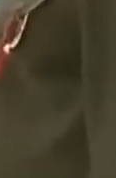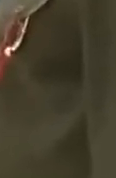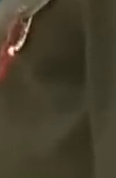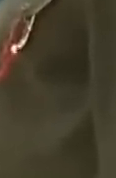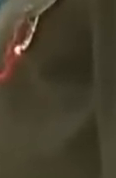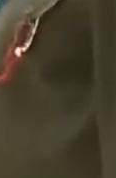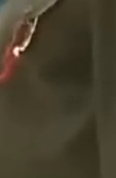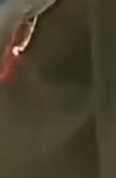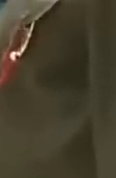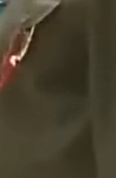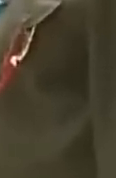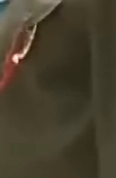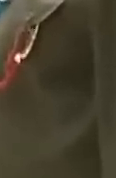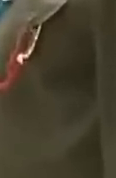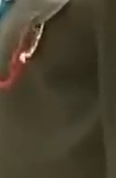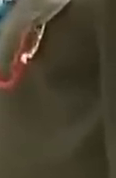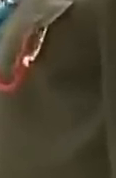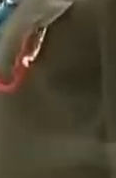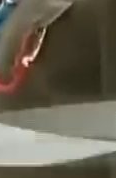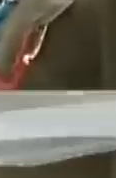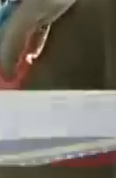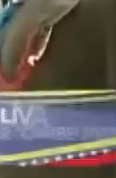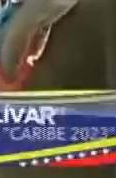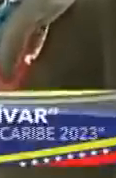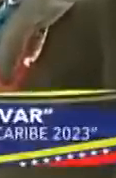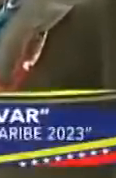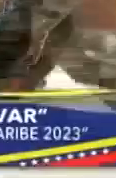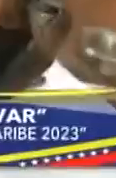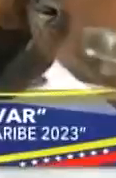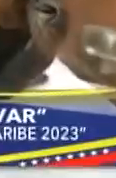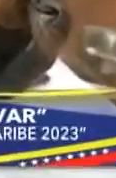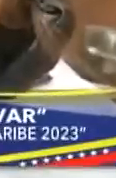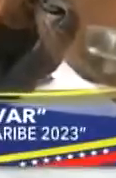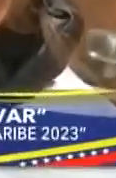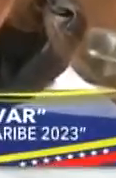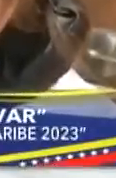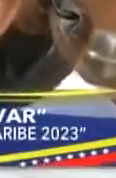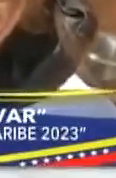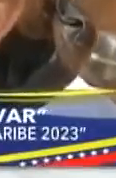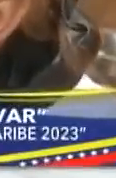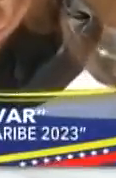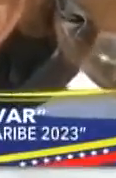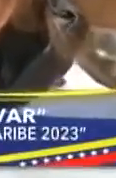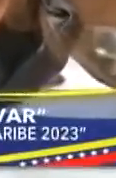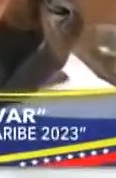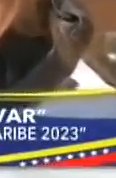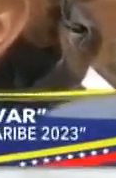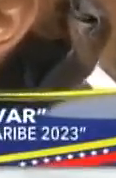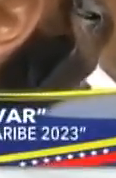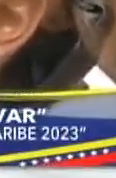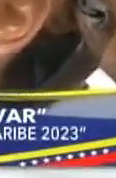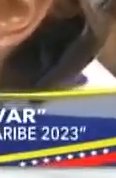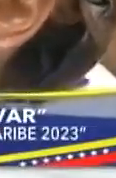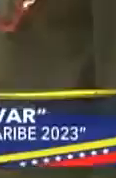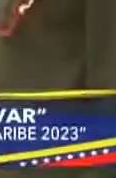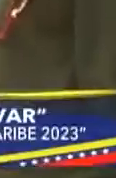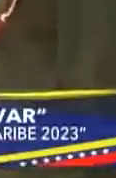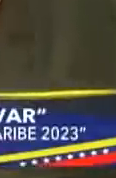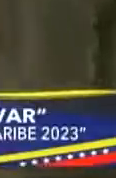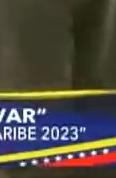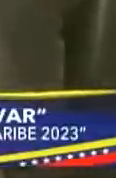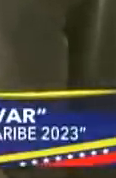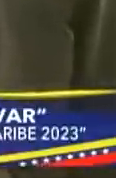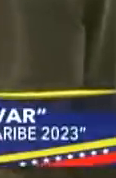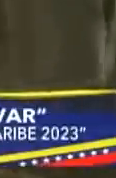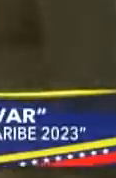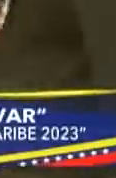amor y de respeto y de amistad a todos los puertos y todos los países que van a ser visitados por este buque escuela